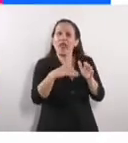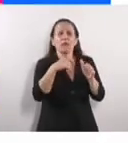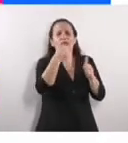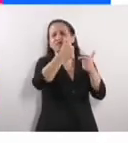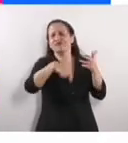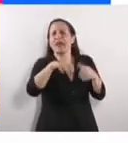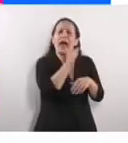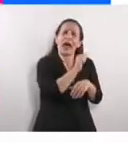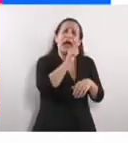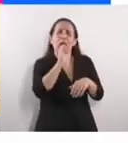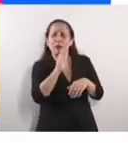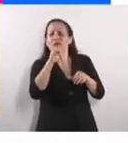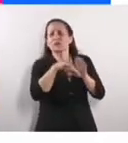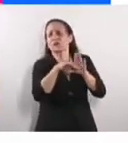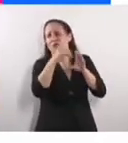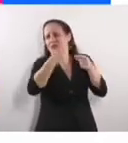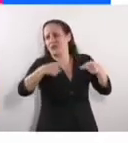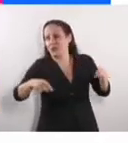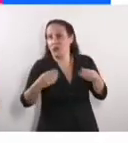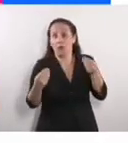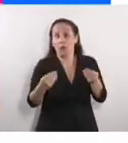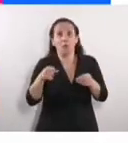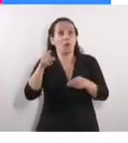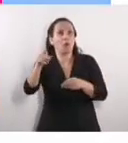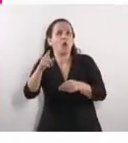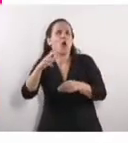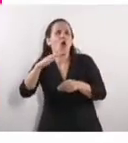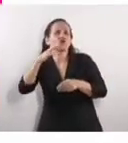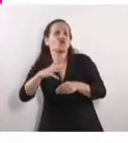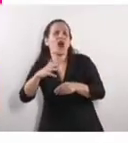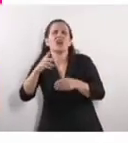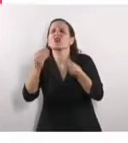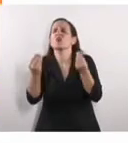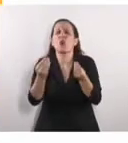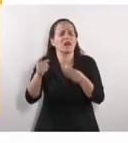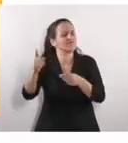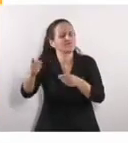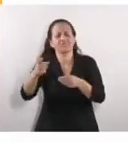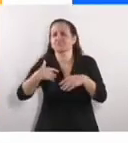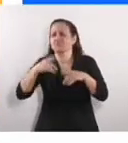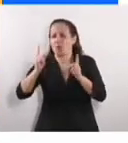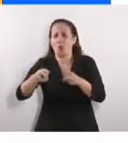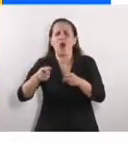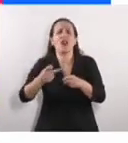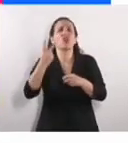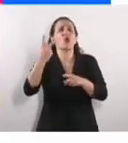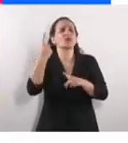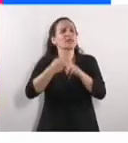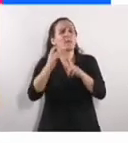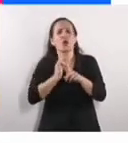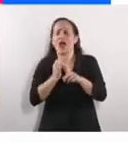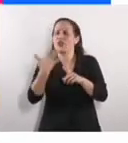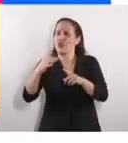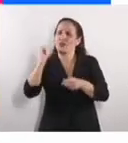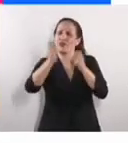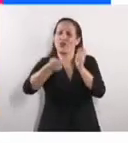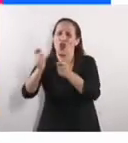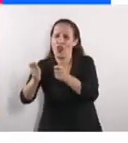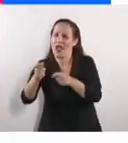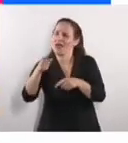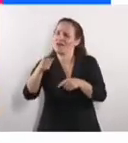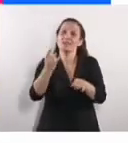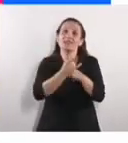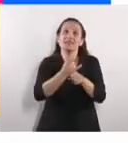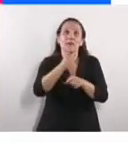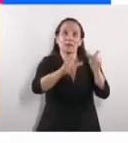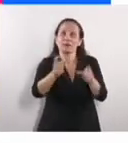factores. Así que, sin importar cuál sea tu grupo y factor, dona sangre por lo menos 2 veces al año. Siempre hay alguien